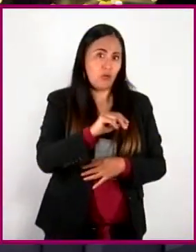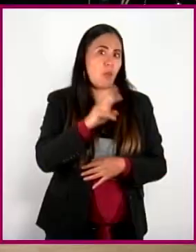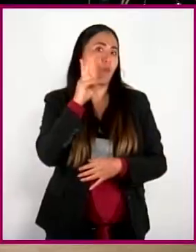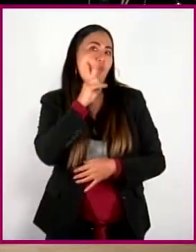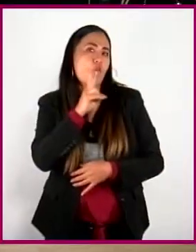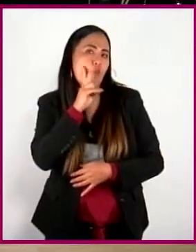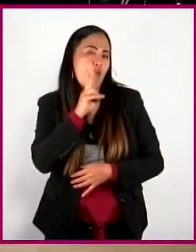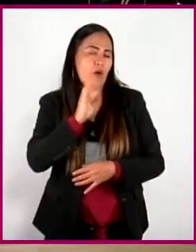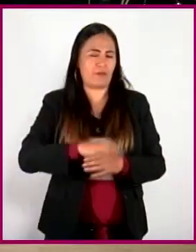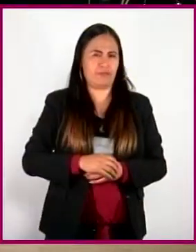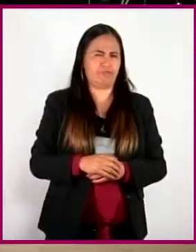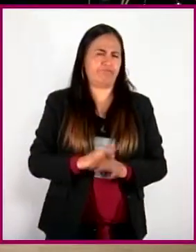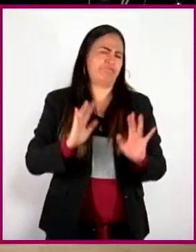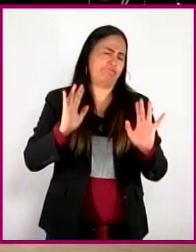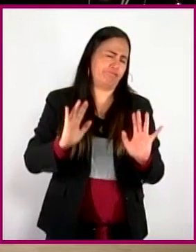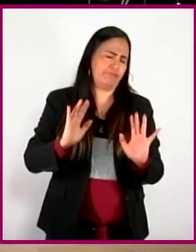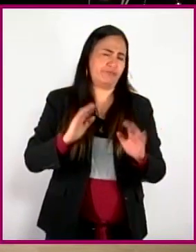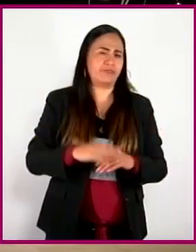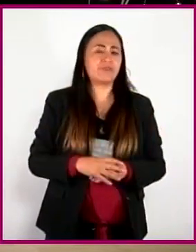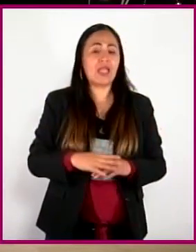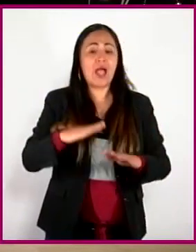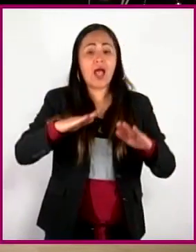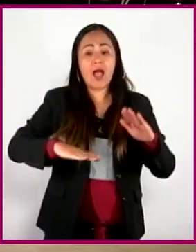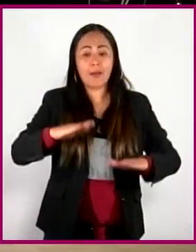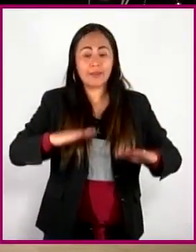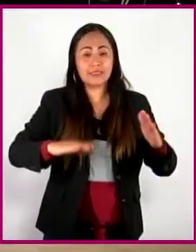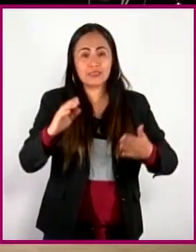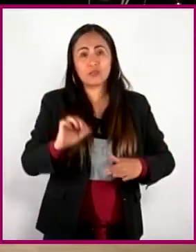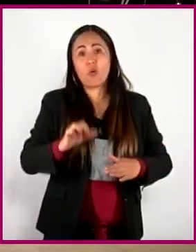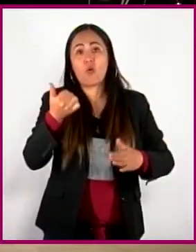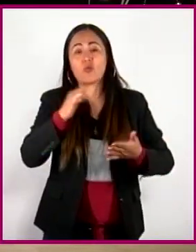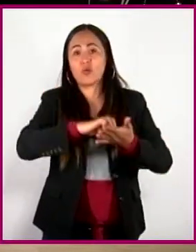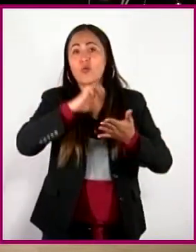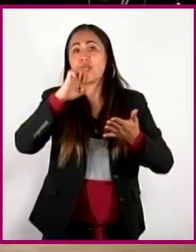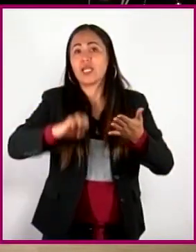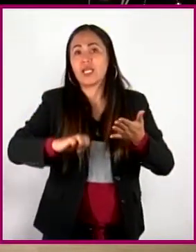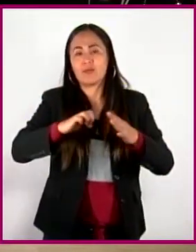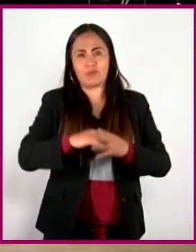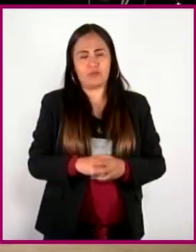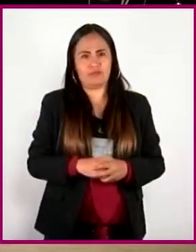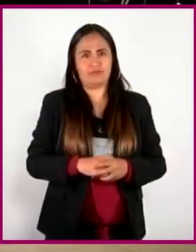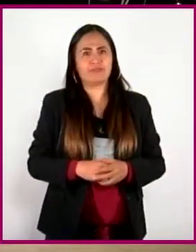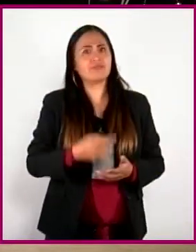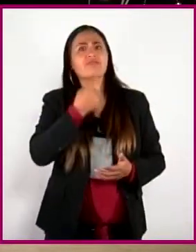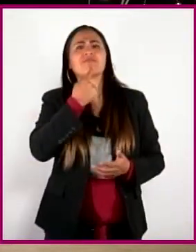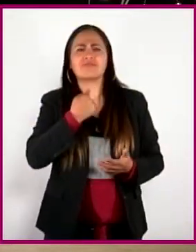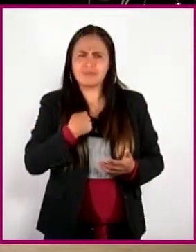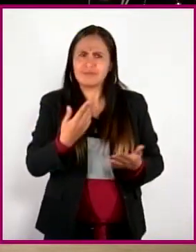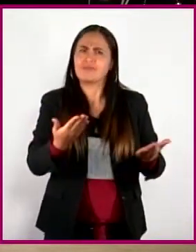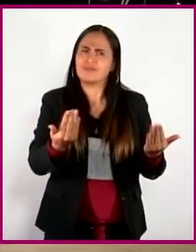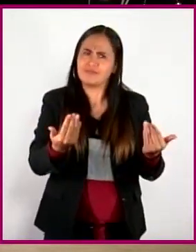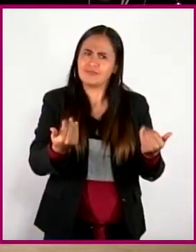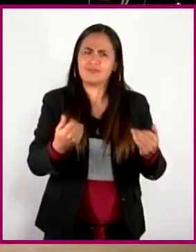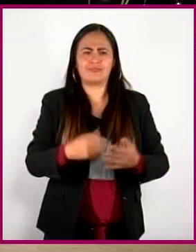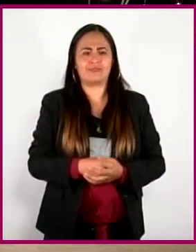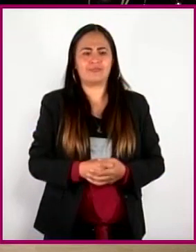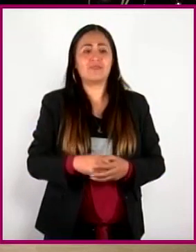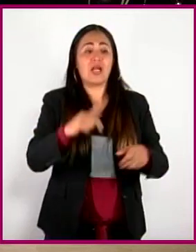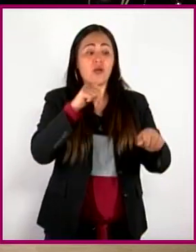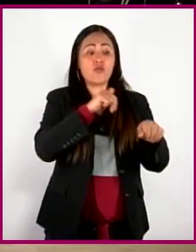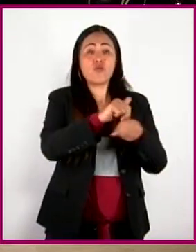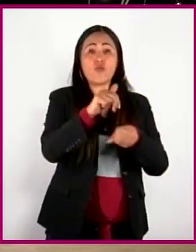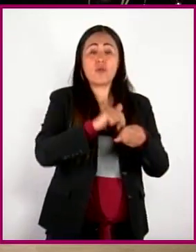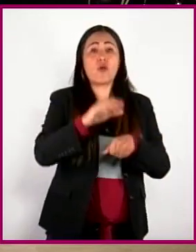verdad. He encontrado un contraejemplo. Ah, sí, ¿cuál es? Platícame. Si tomamos el